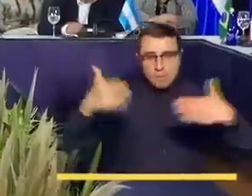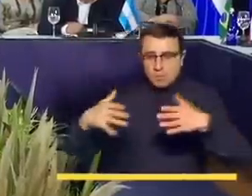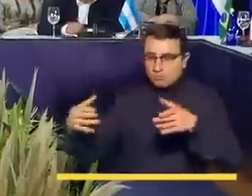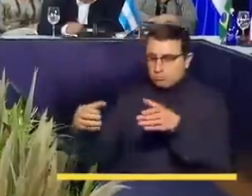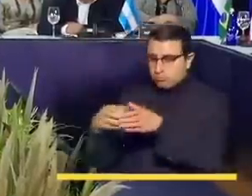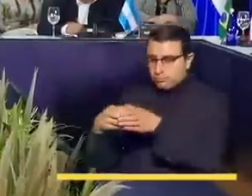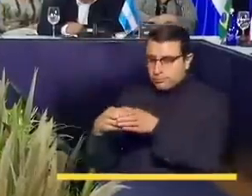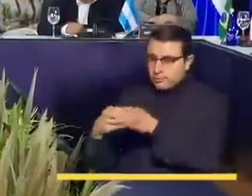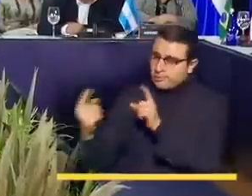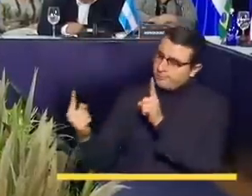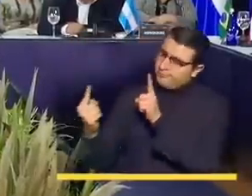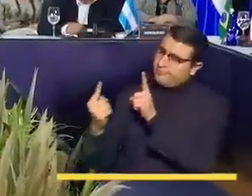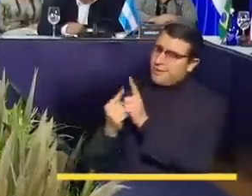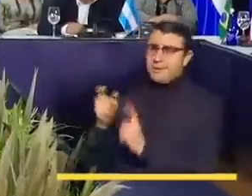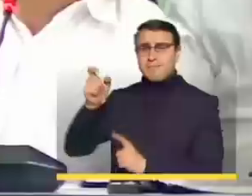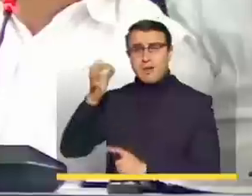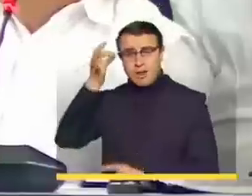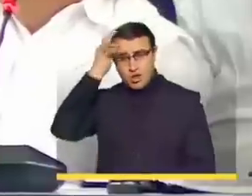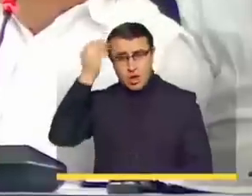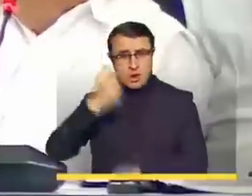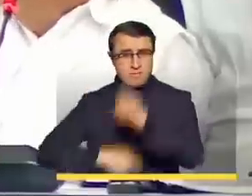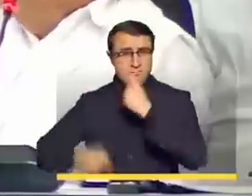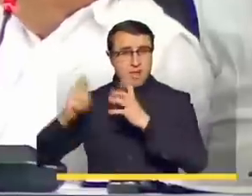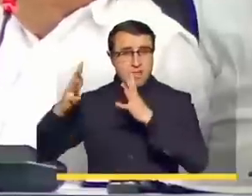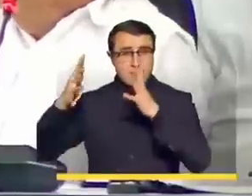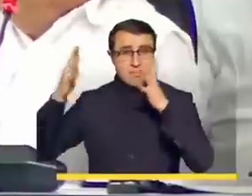el más grande narcotraficante de Colombia.